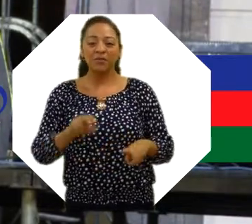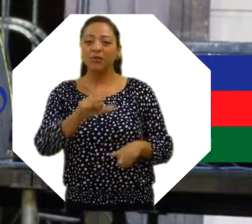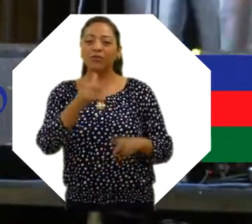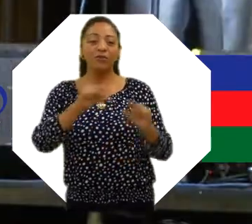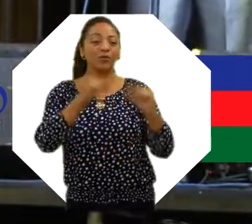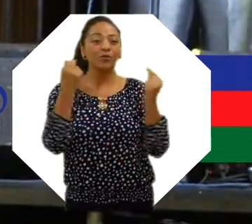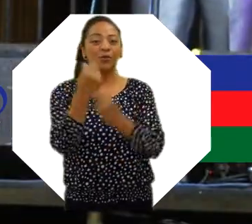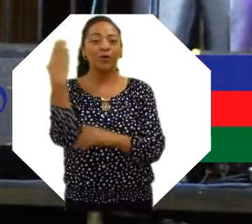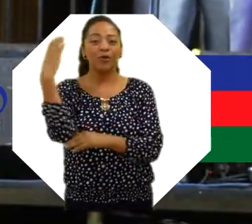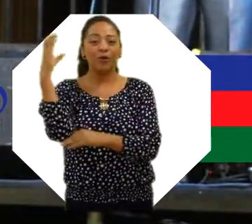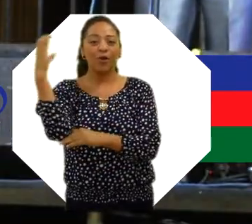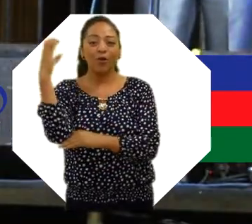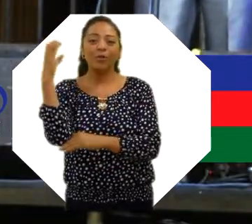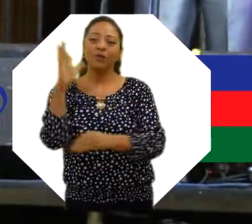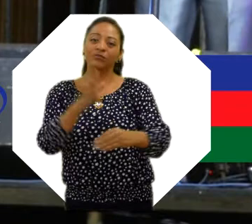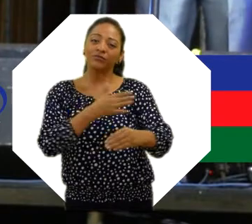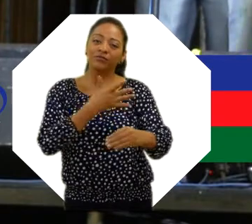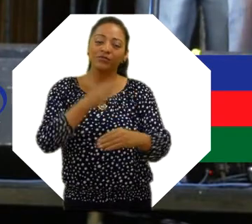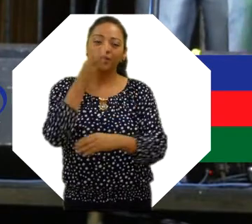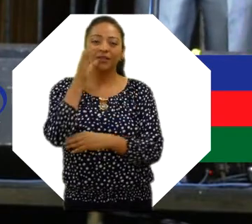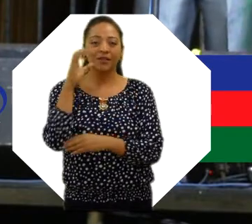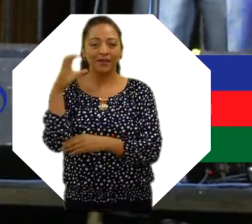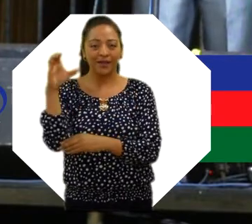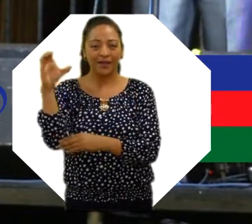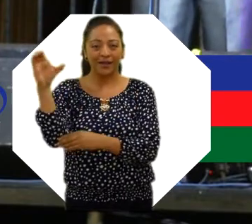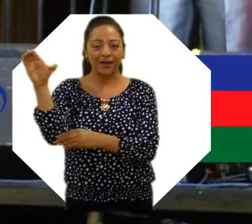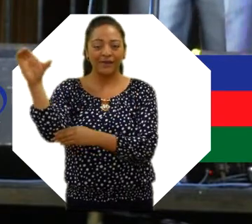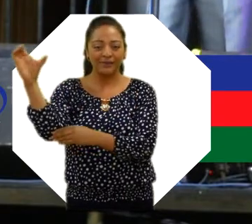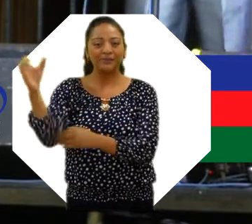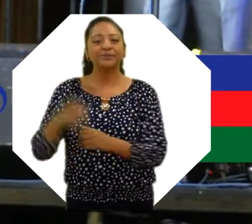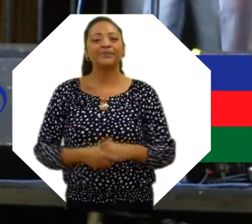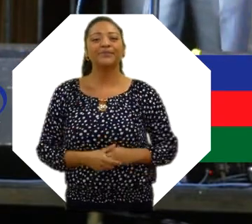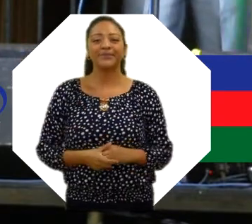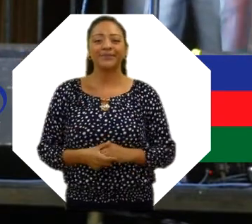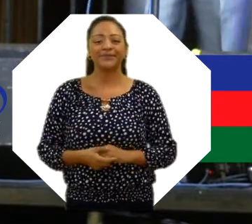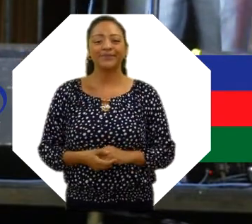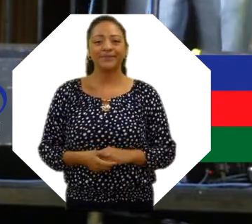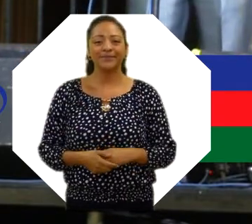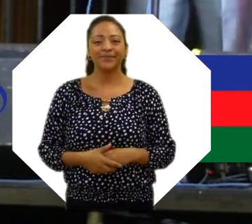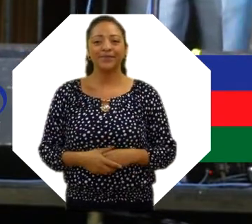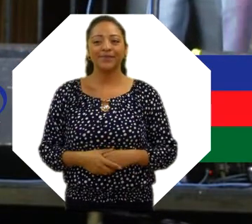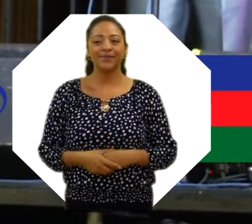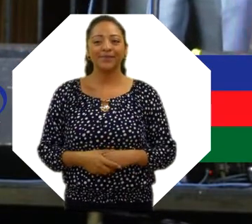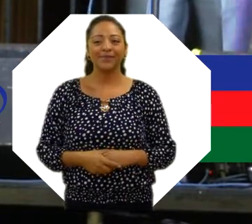Y somos Trío de Colombia. Como el candón, como el candón.